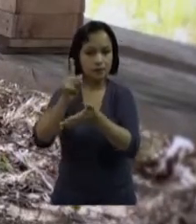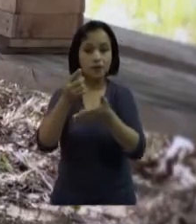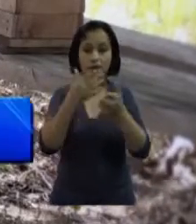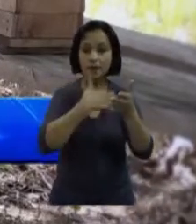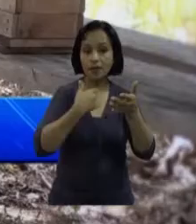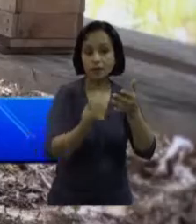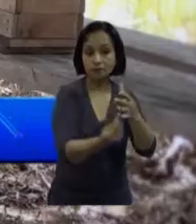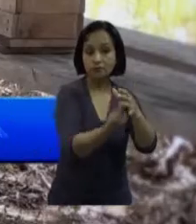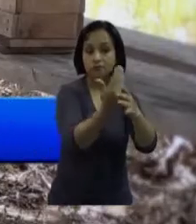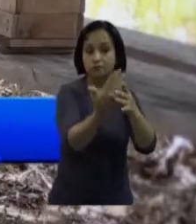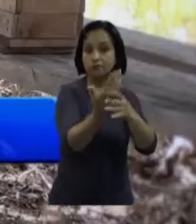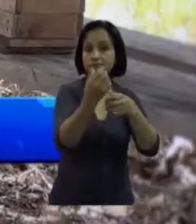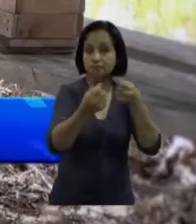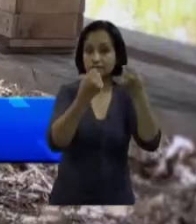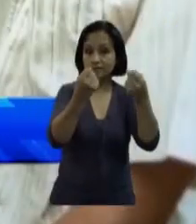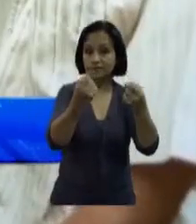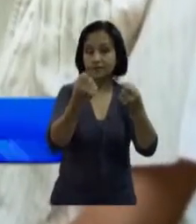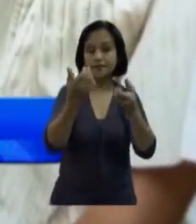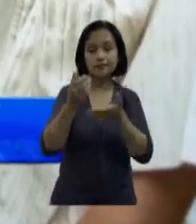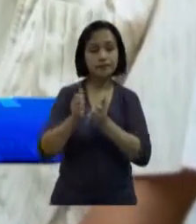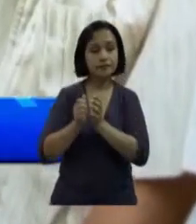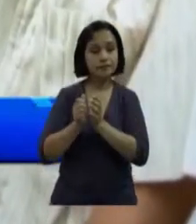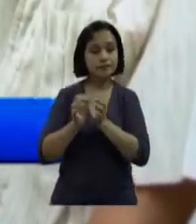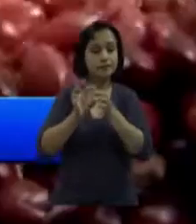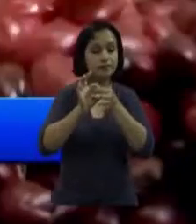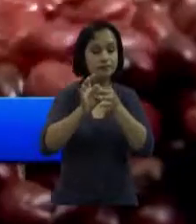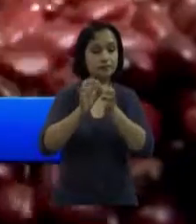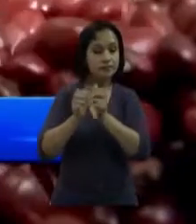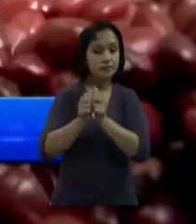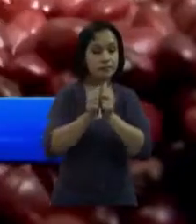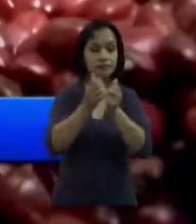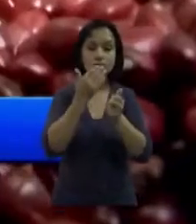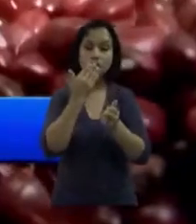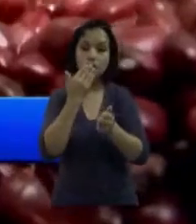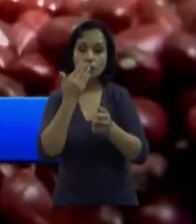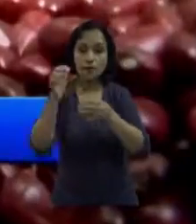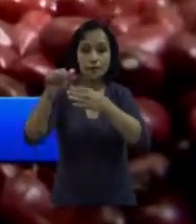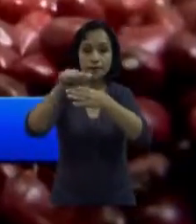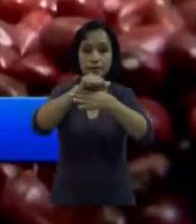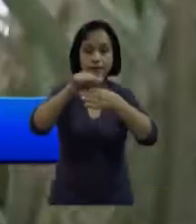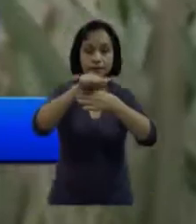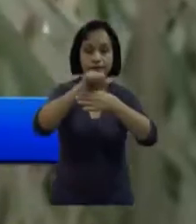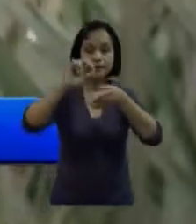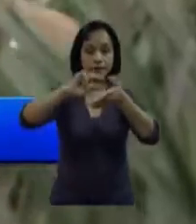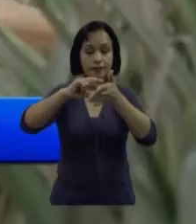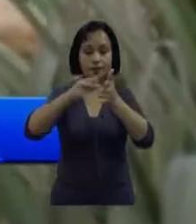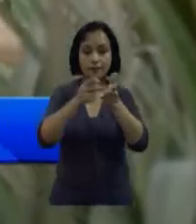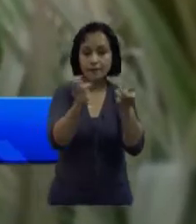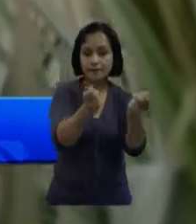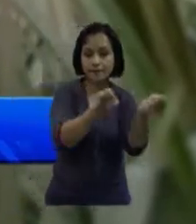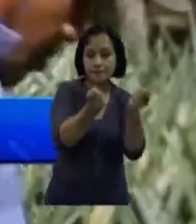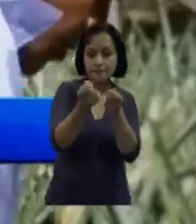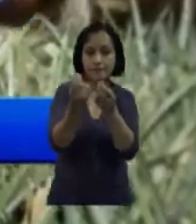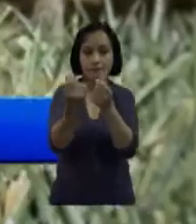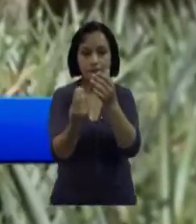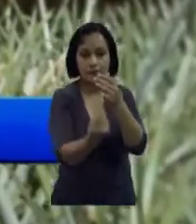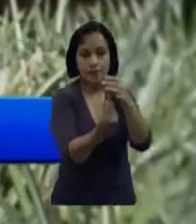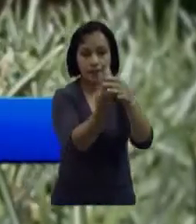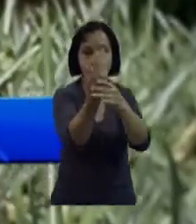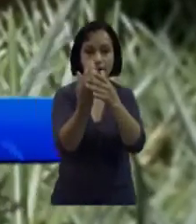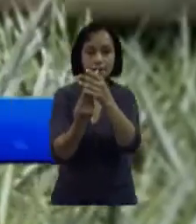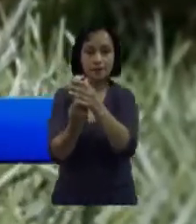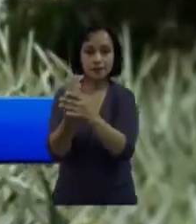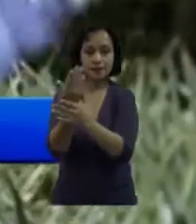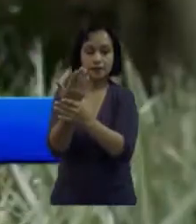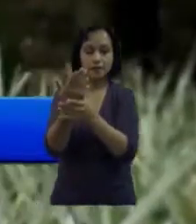la producción y la productividad. Esto va acompañado de buenas prácticas sobre lo que es el manejo del